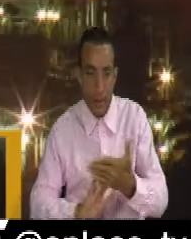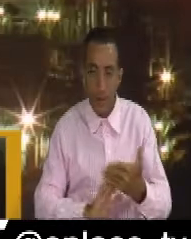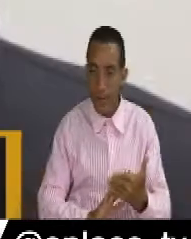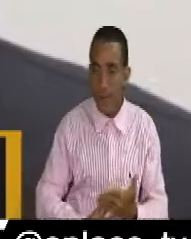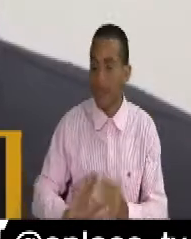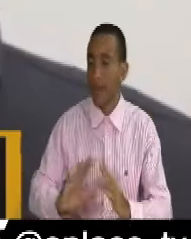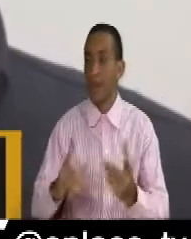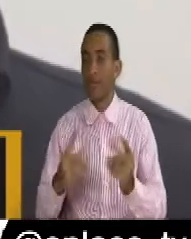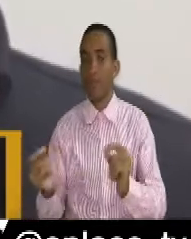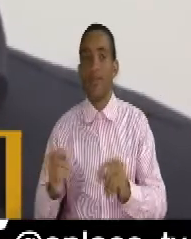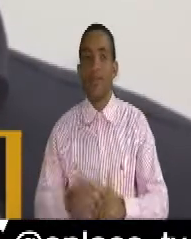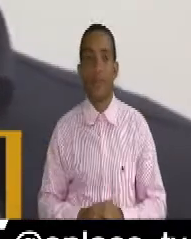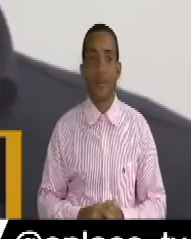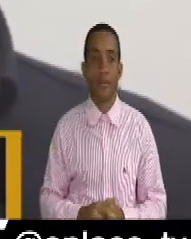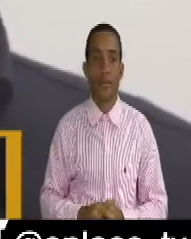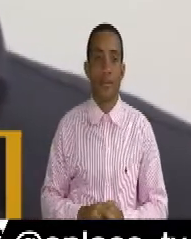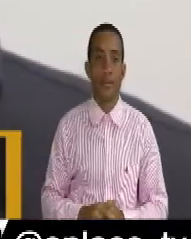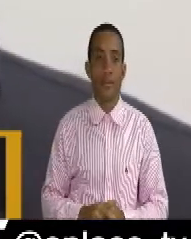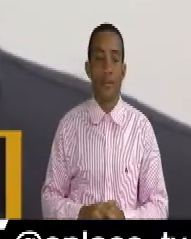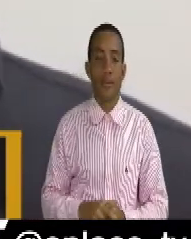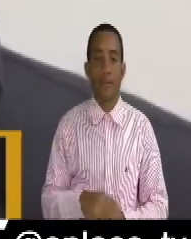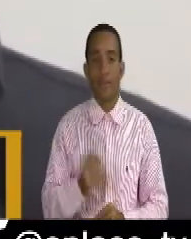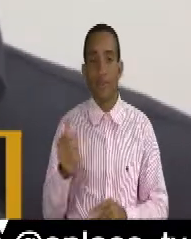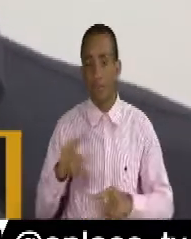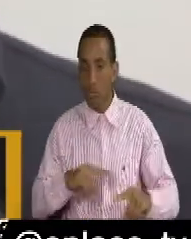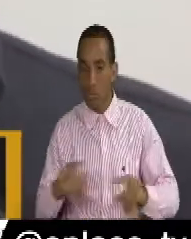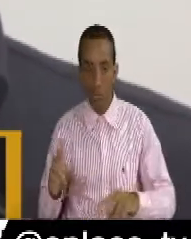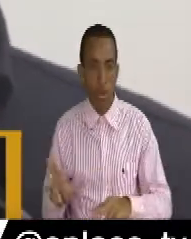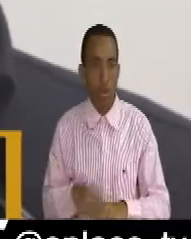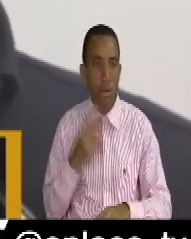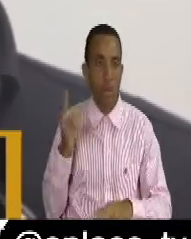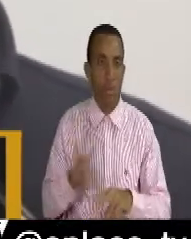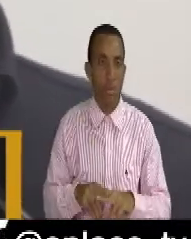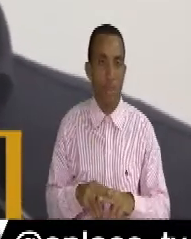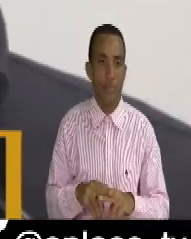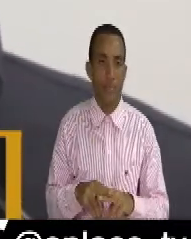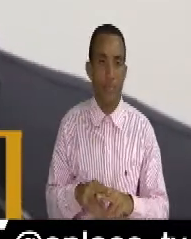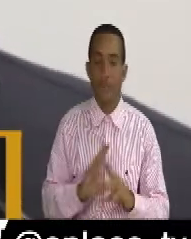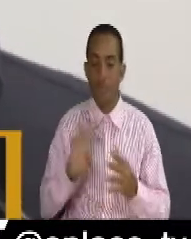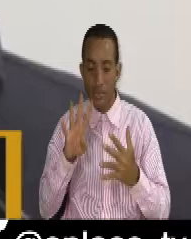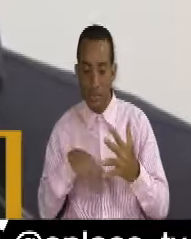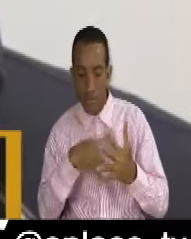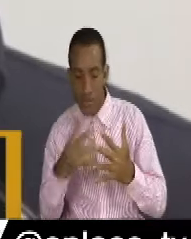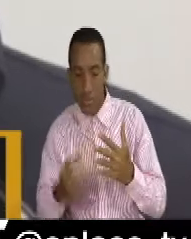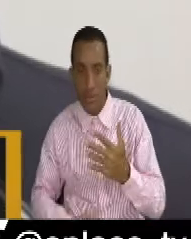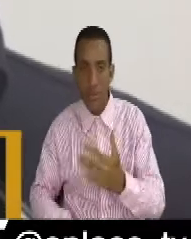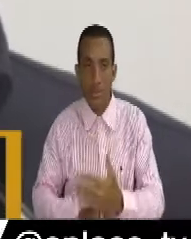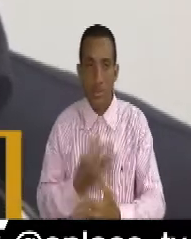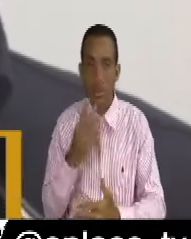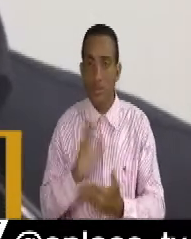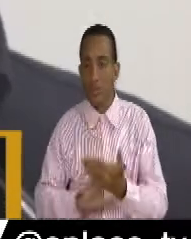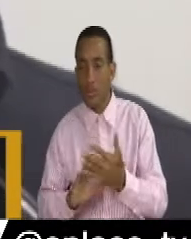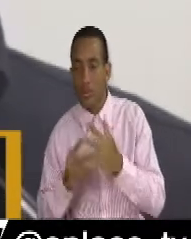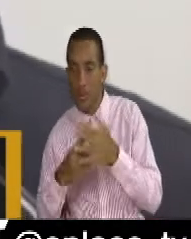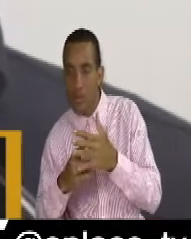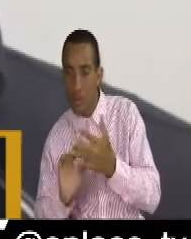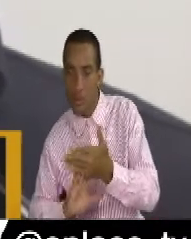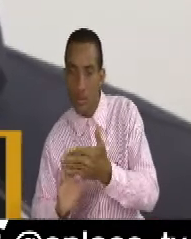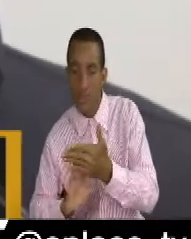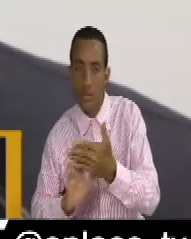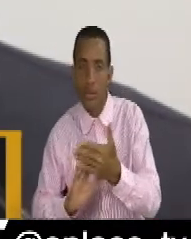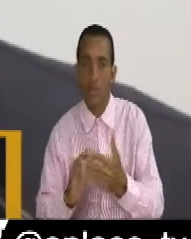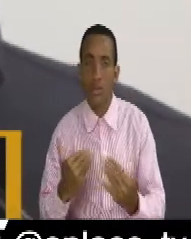Bermeja. El resto de las operaciones se hallan en perfectas condiciones de acuerdo con los programas de producción, mantenibilidad. En este momento estamos